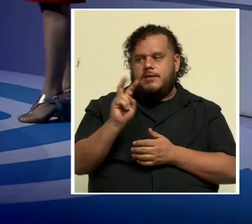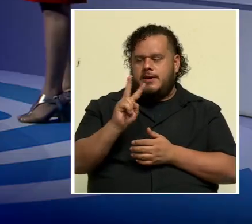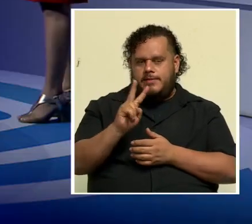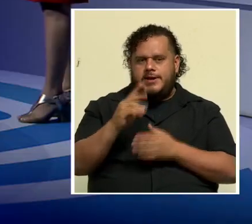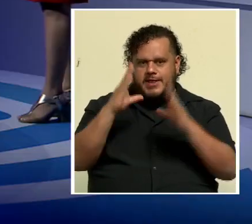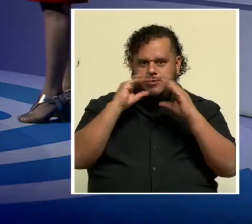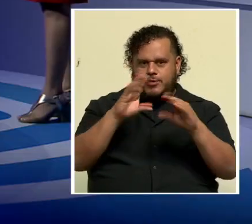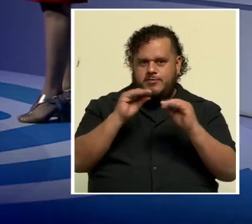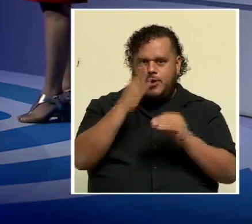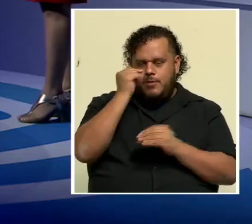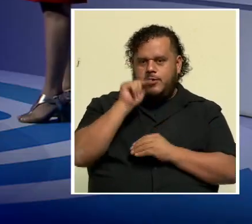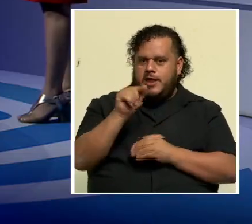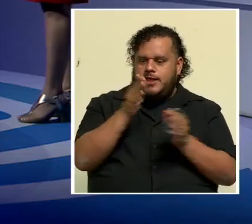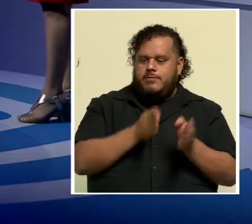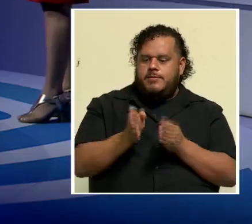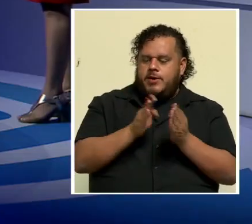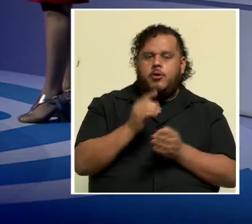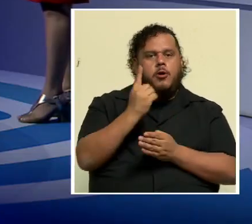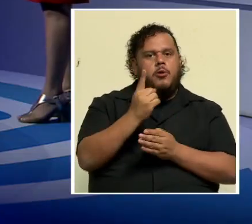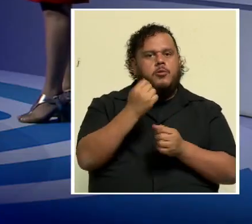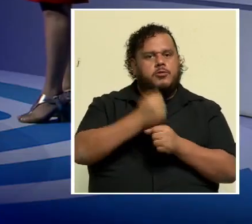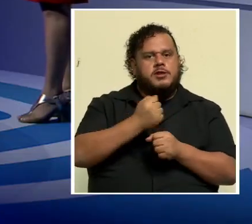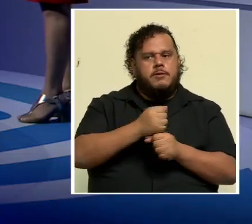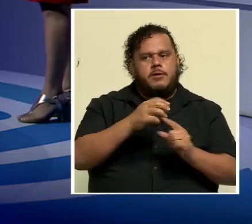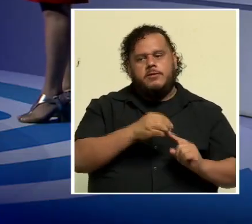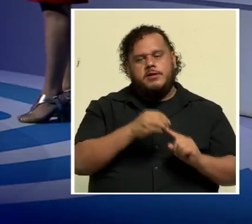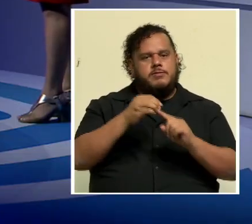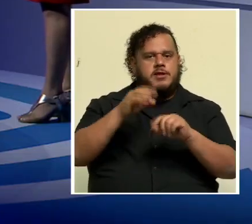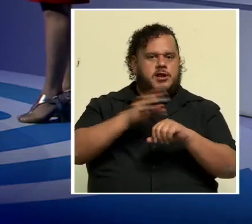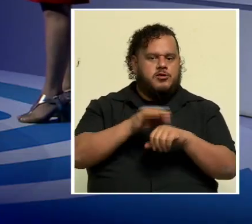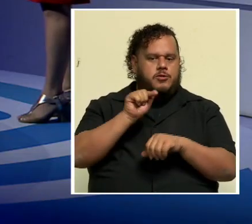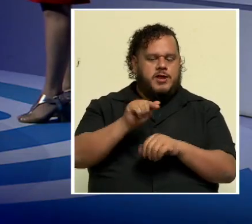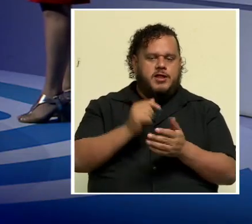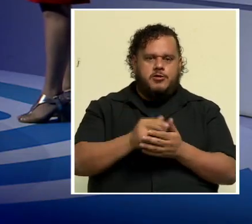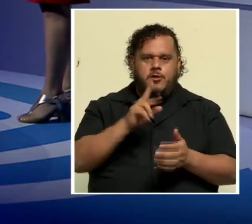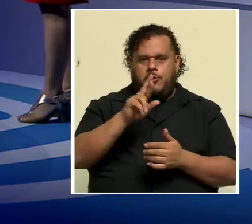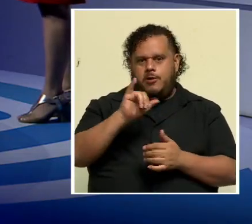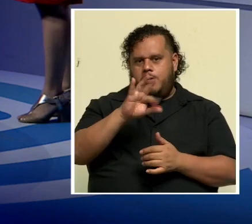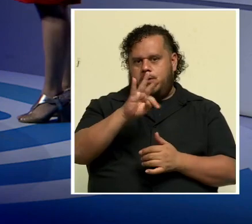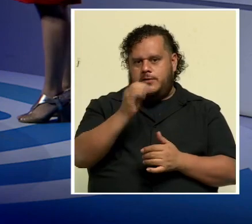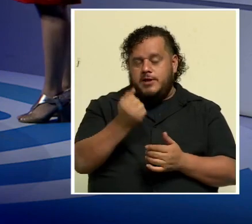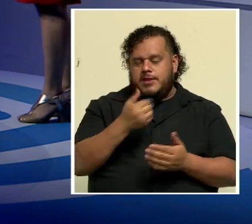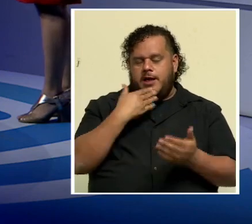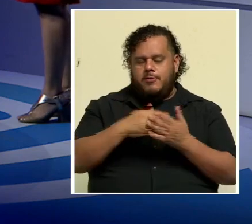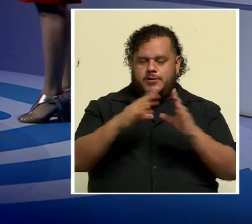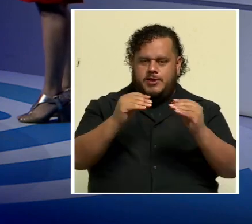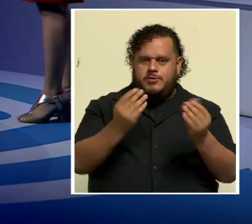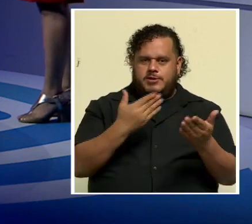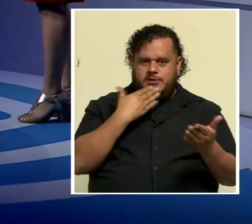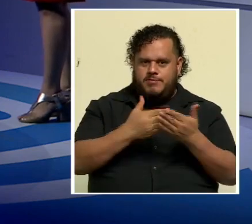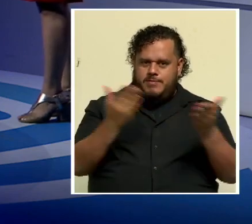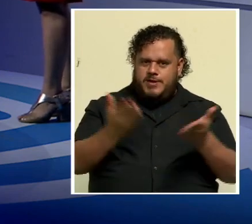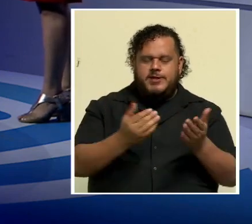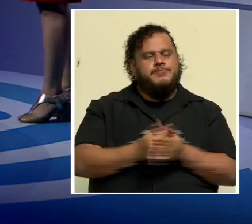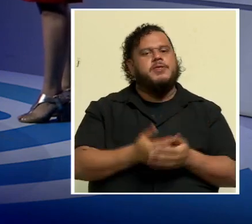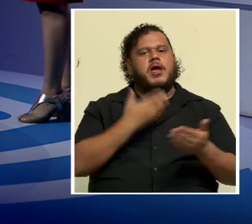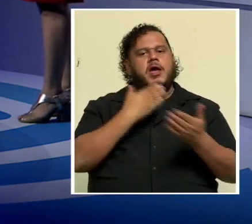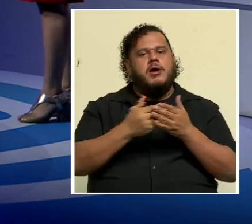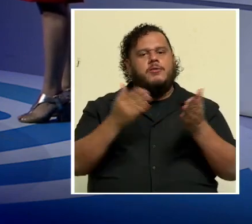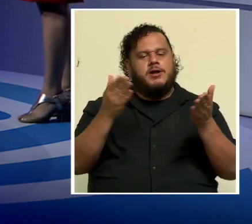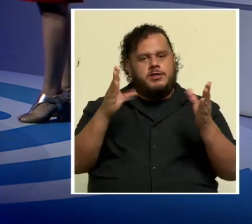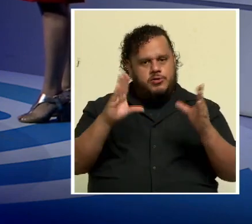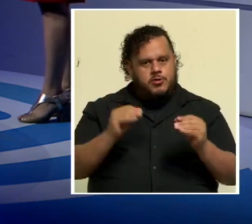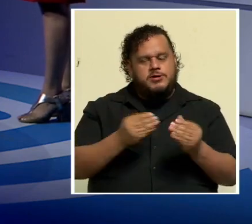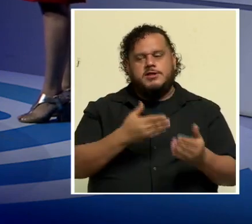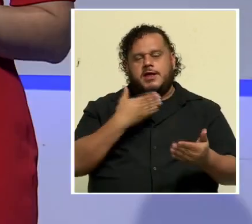nos informa, porque ella preparó un trabajo especial al respecto. Rita, muy buenas noches, bienvenida a ese de 13 Costa Rica. Muy buenas noches, Seisel, y muchas